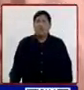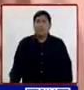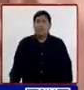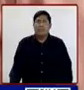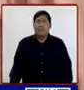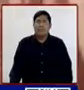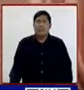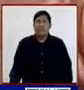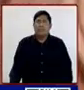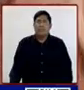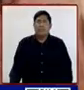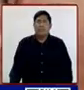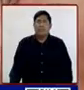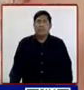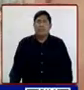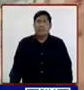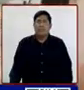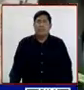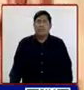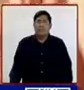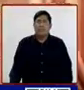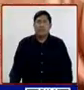¿Es él o no es él?